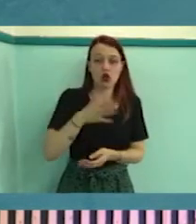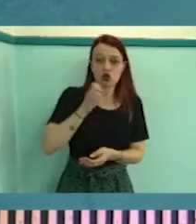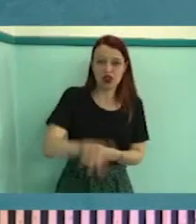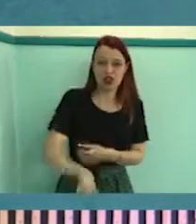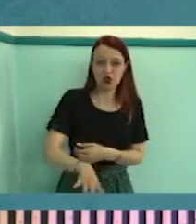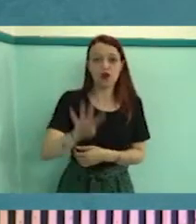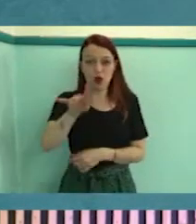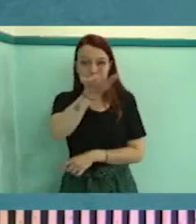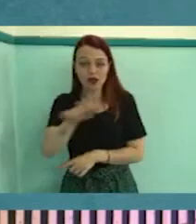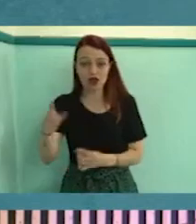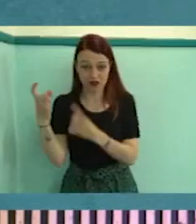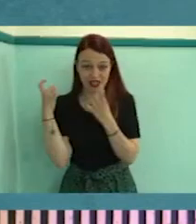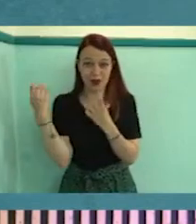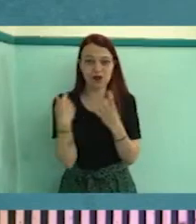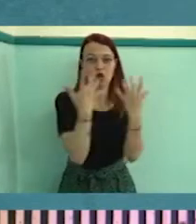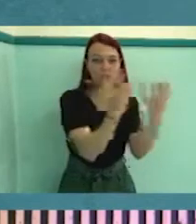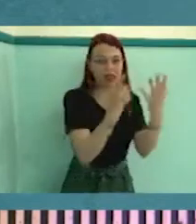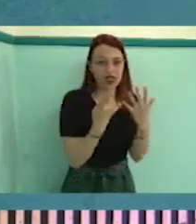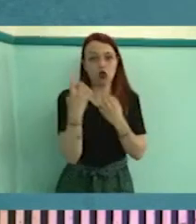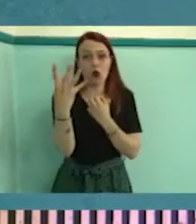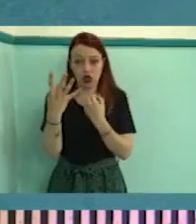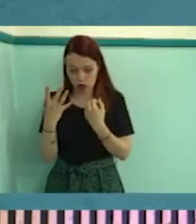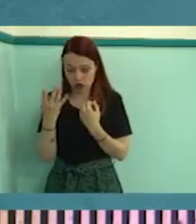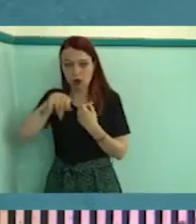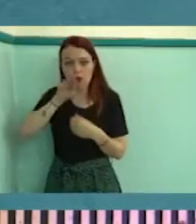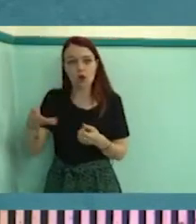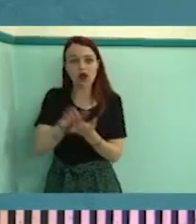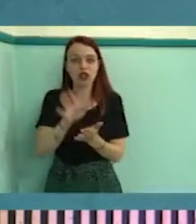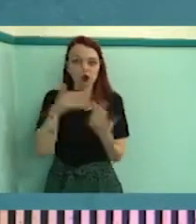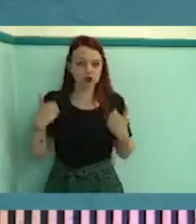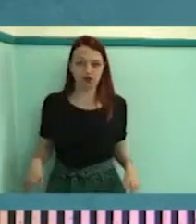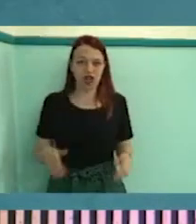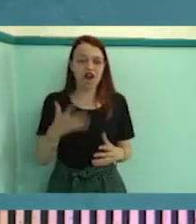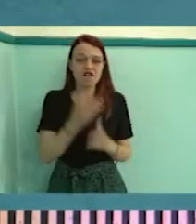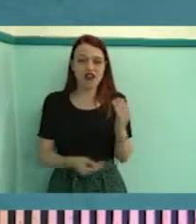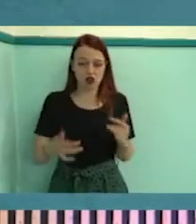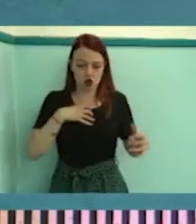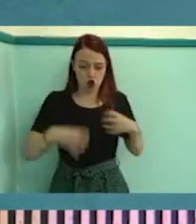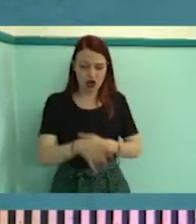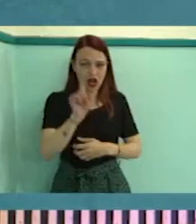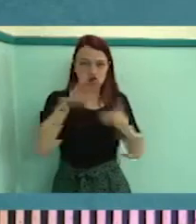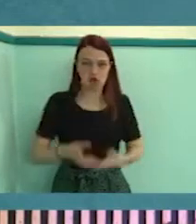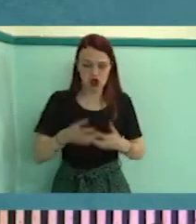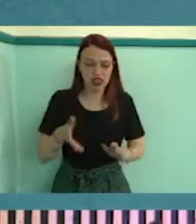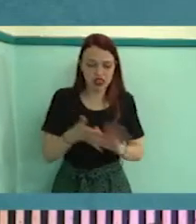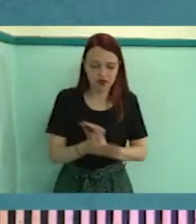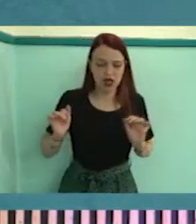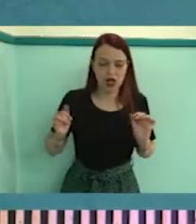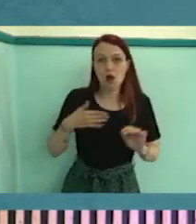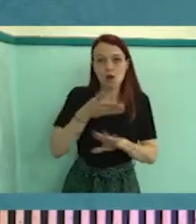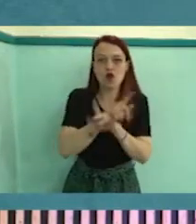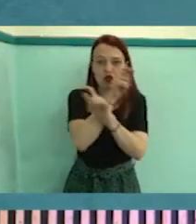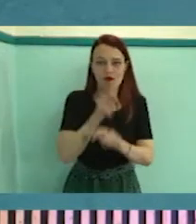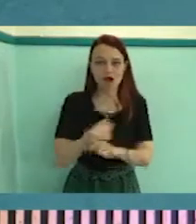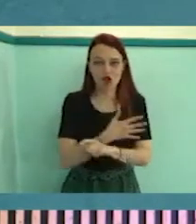tontería de de voy a dejar de comer porque tengo una boda y quiero caber en un vestido o se ríen de mí en clase y voy a empezar a dejar de comer o estoy